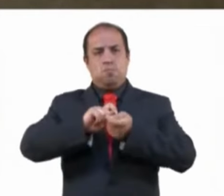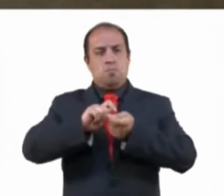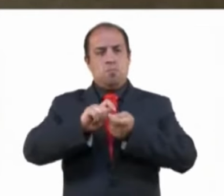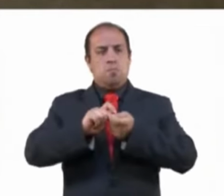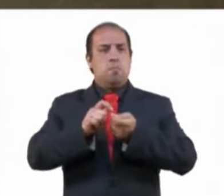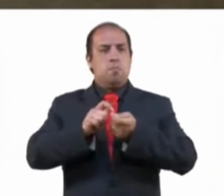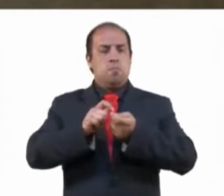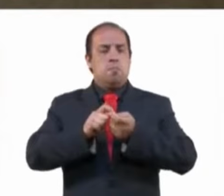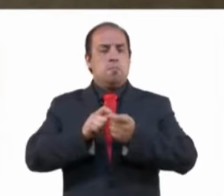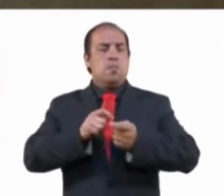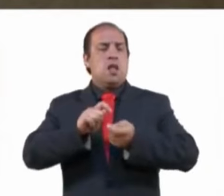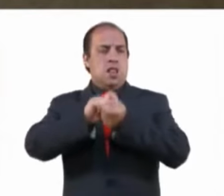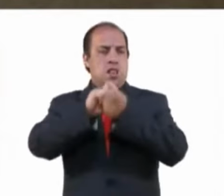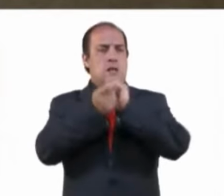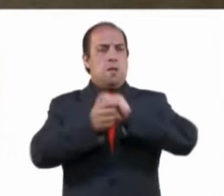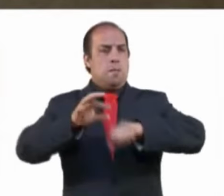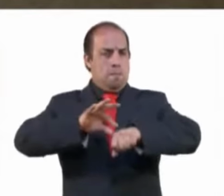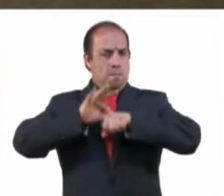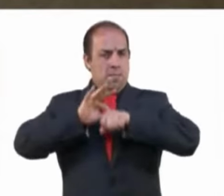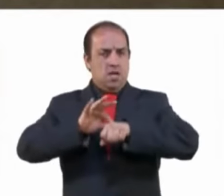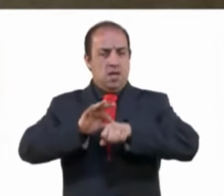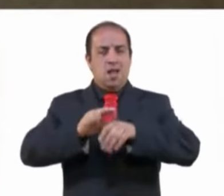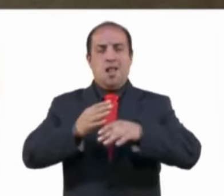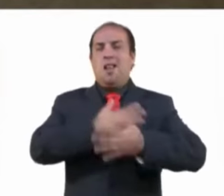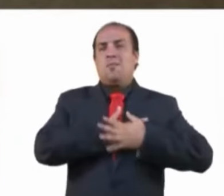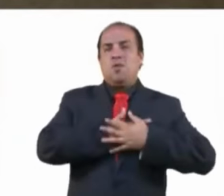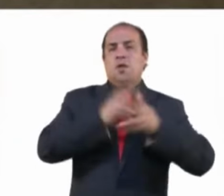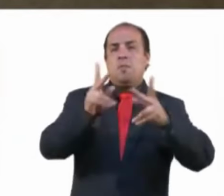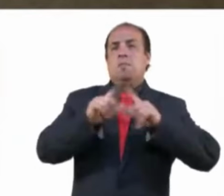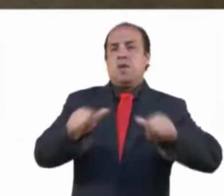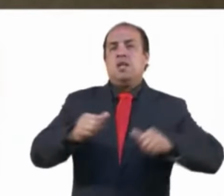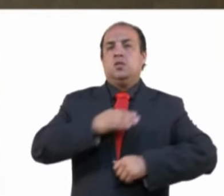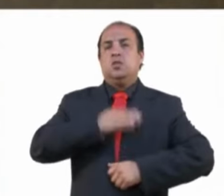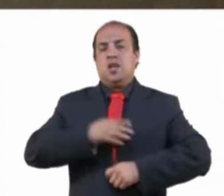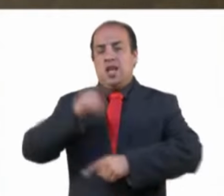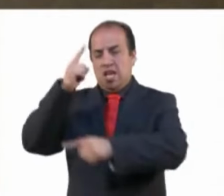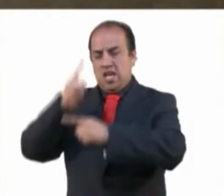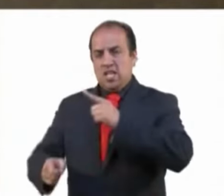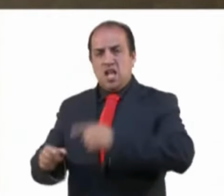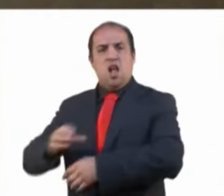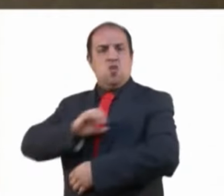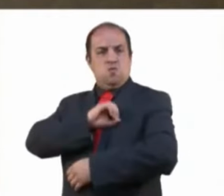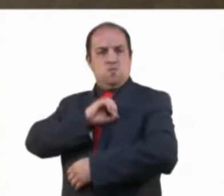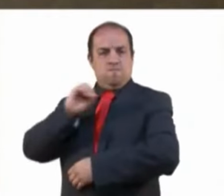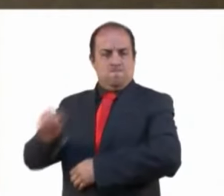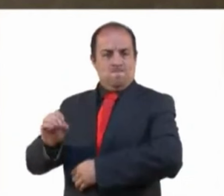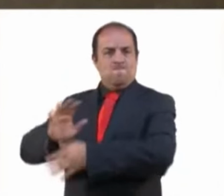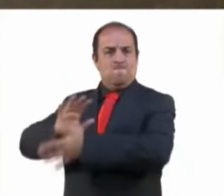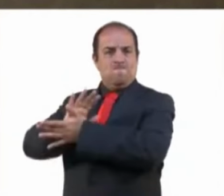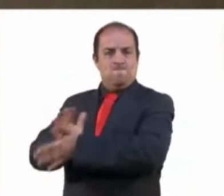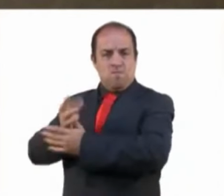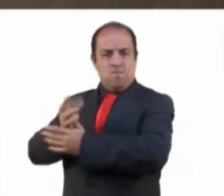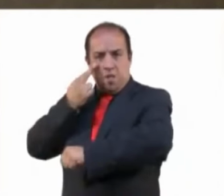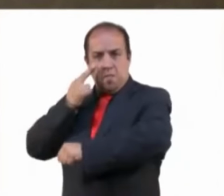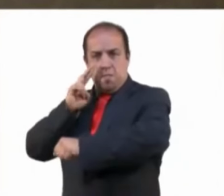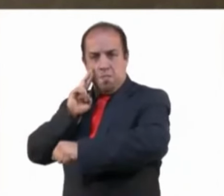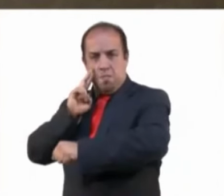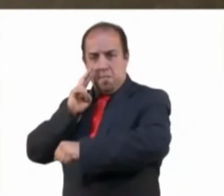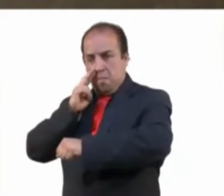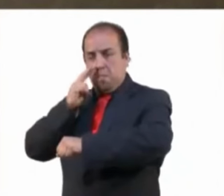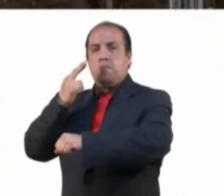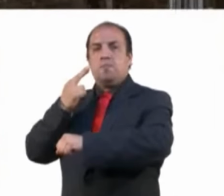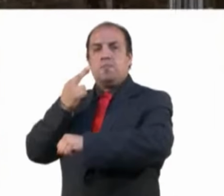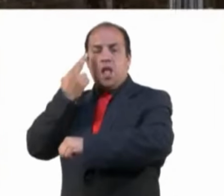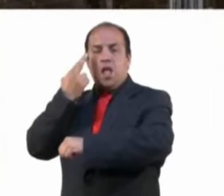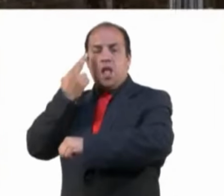la justicia vencerán al odio, al racismo, al clasismo y a la avaricia. Bienvenido a la Ciudad